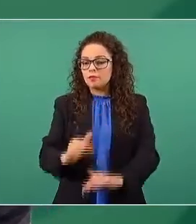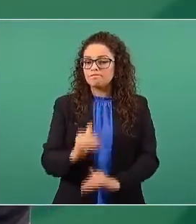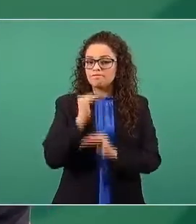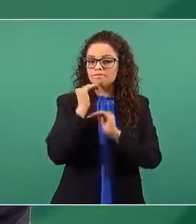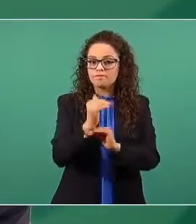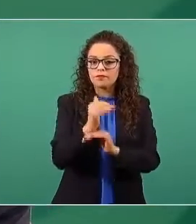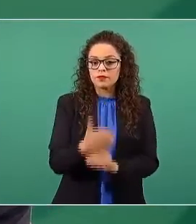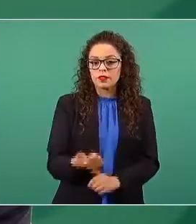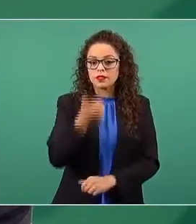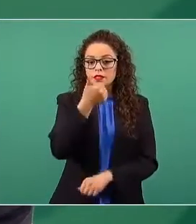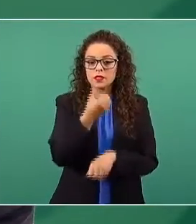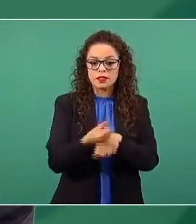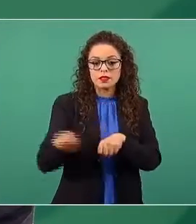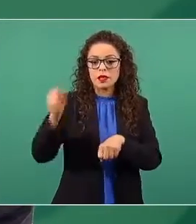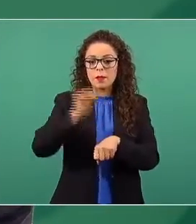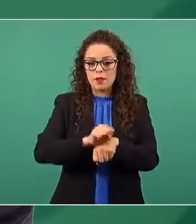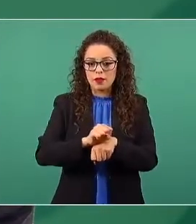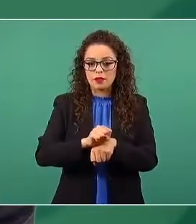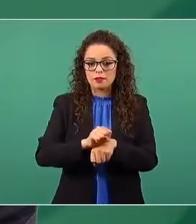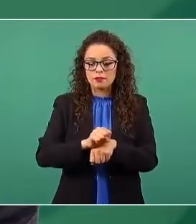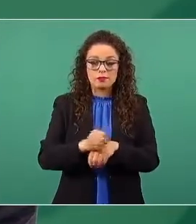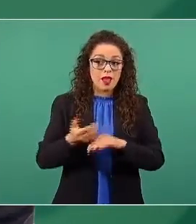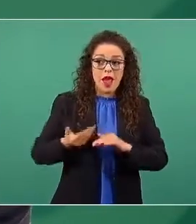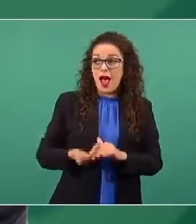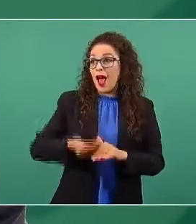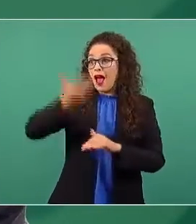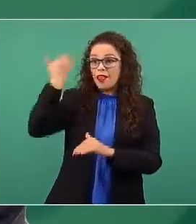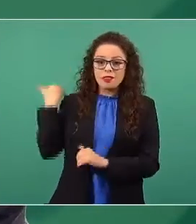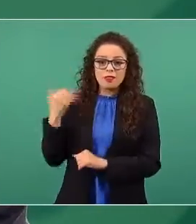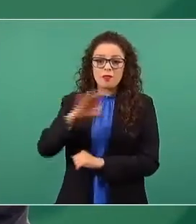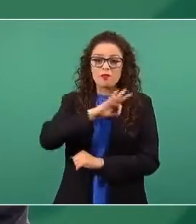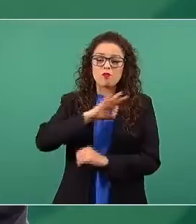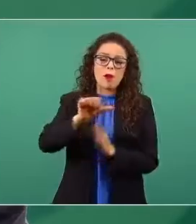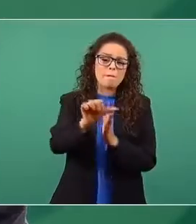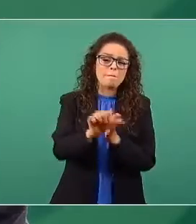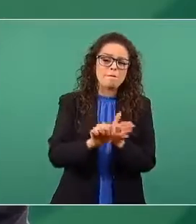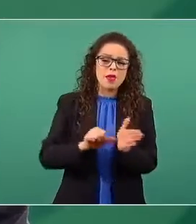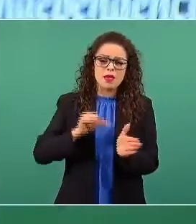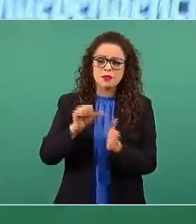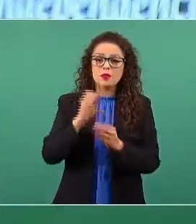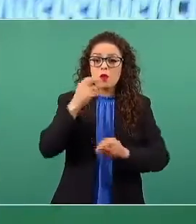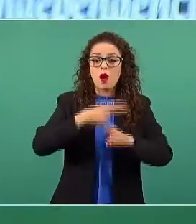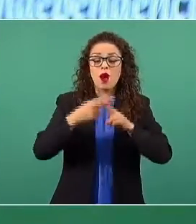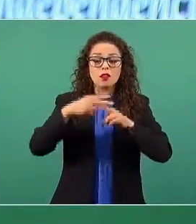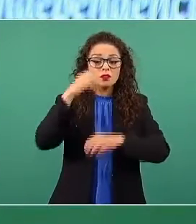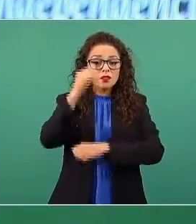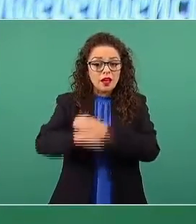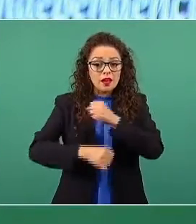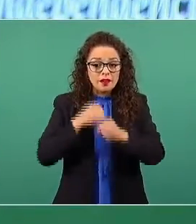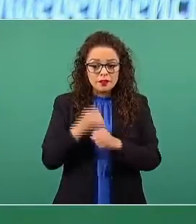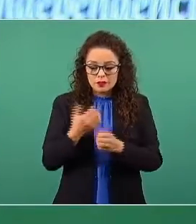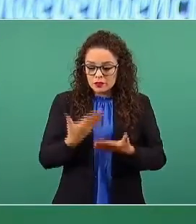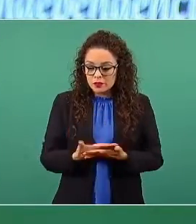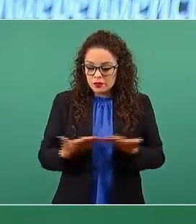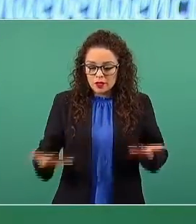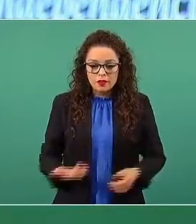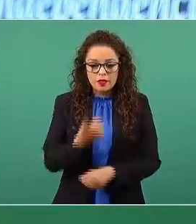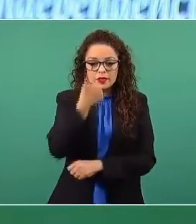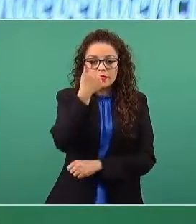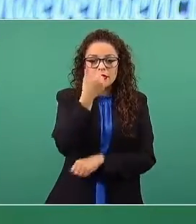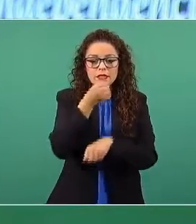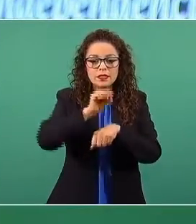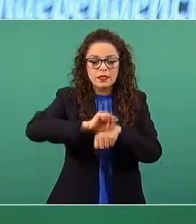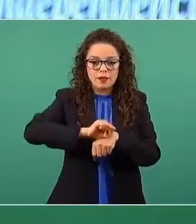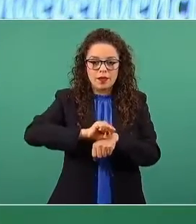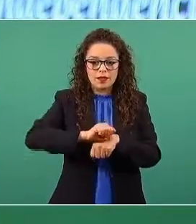de 6 semanas, lo que antes se podía llevar meses o años. 6 semanas, lo que